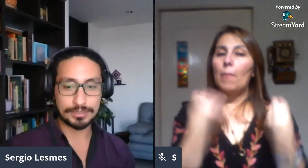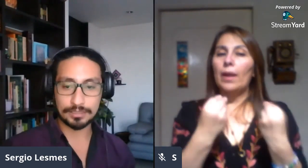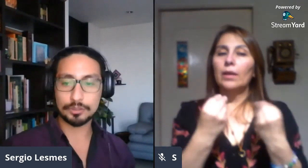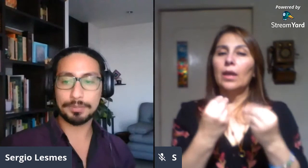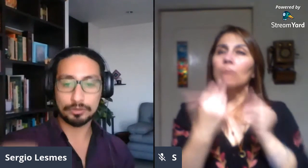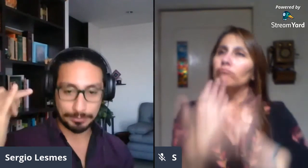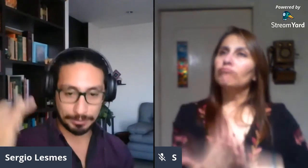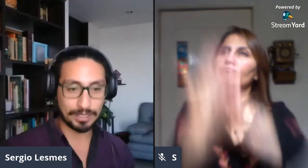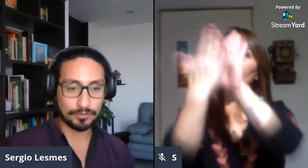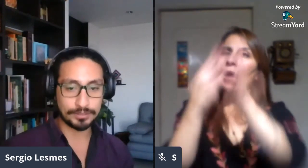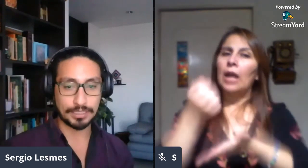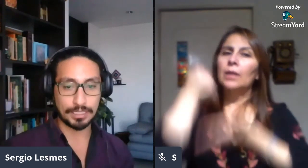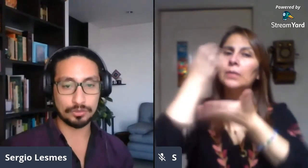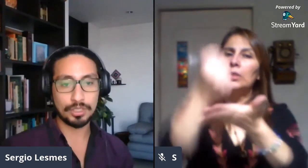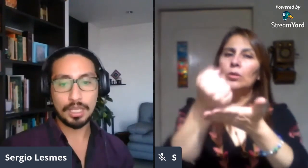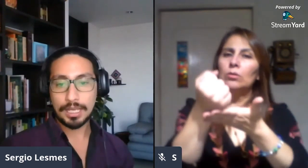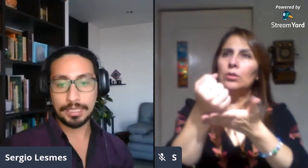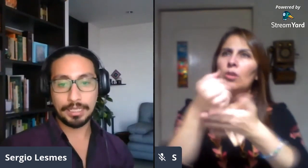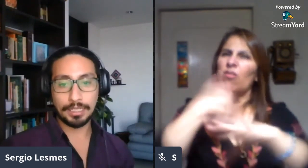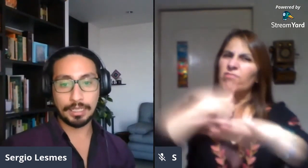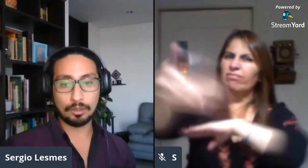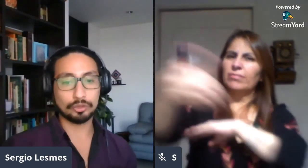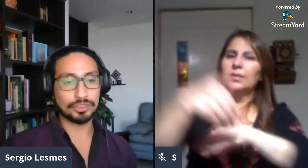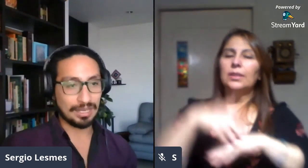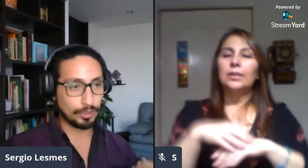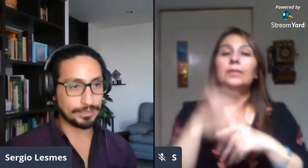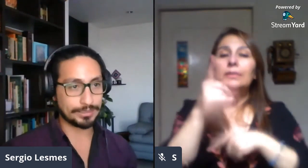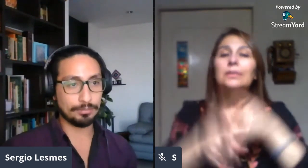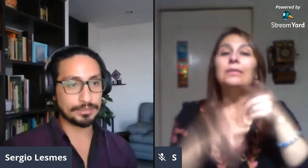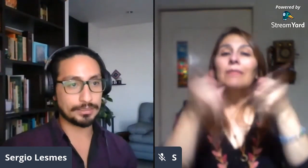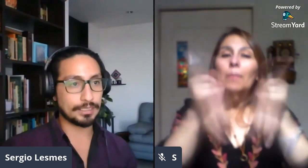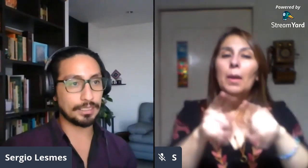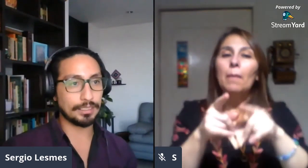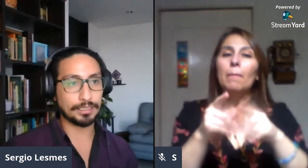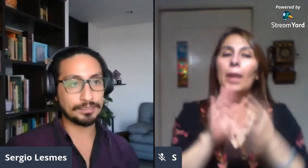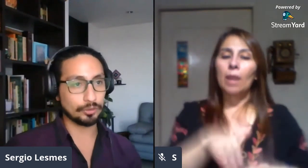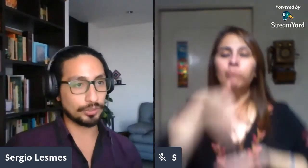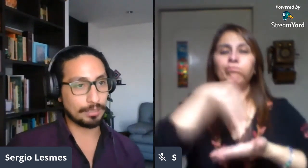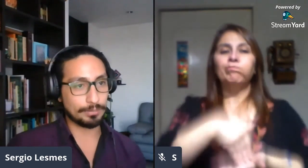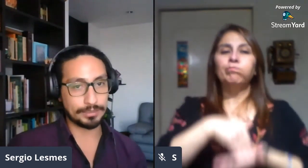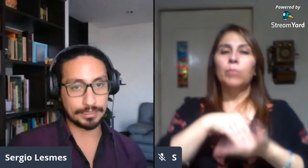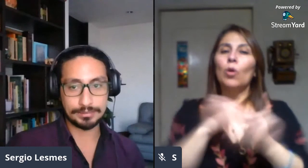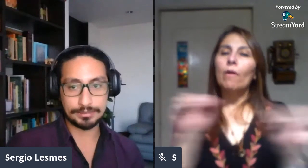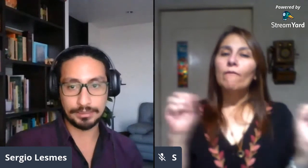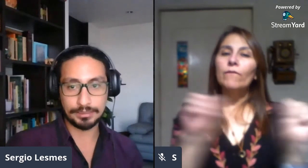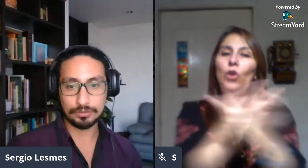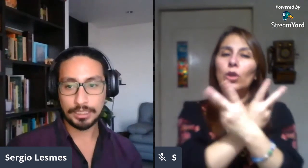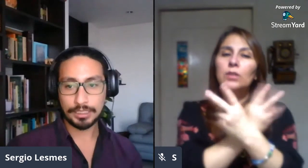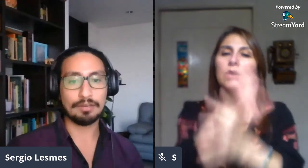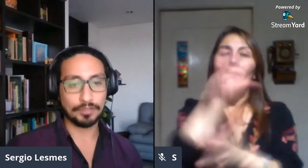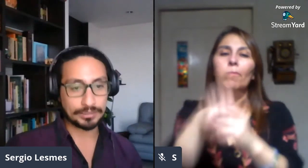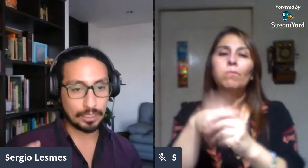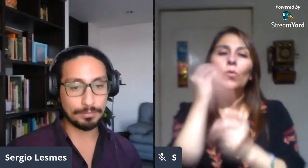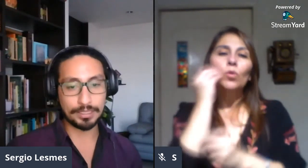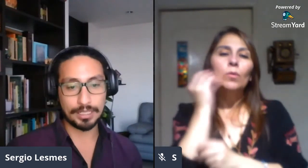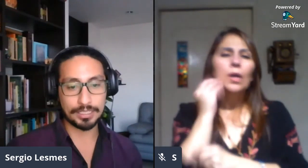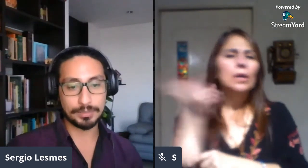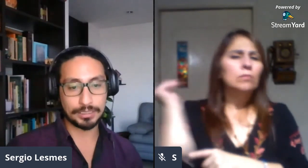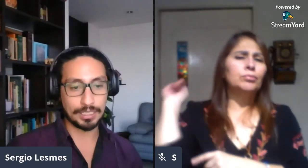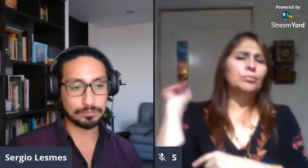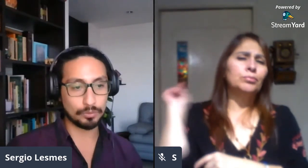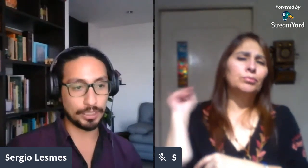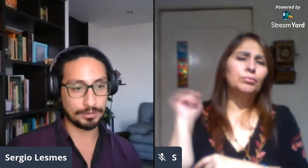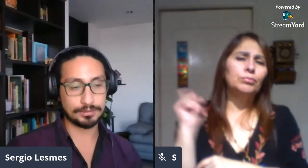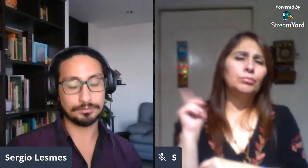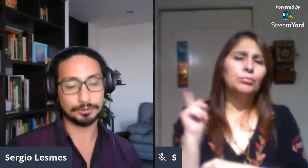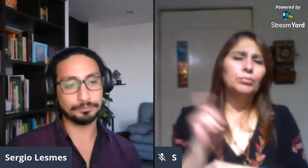sus excesos, pero también para enfrentarnos contra la violencia doméstica que históricamente ha existido y que ha afectado de manera